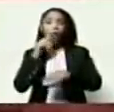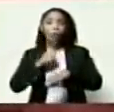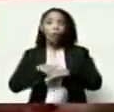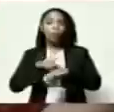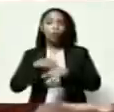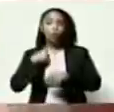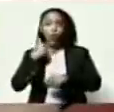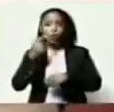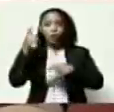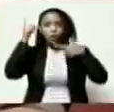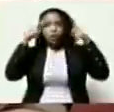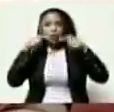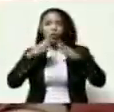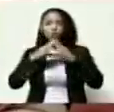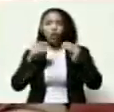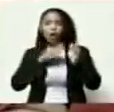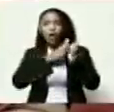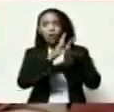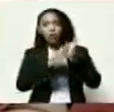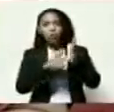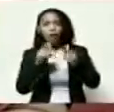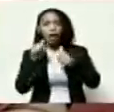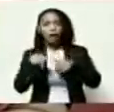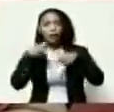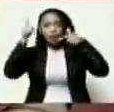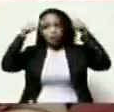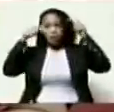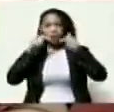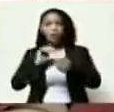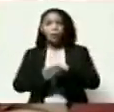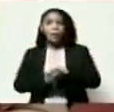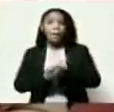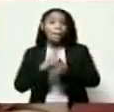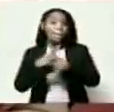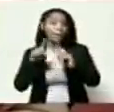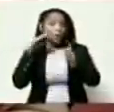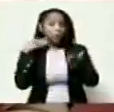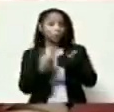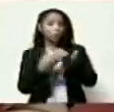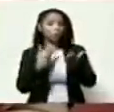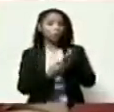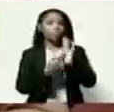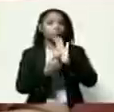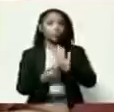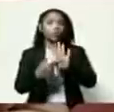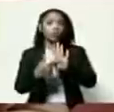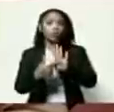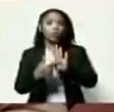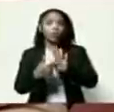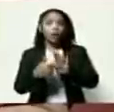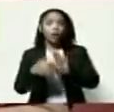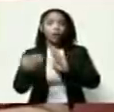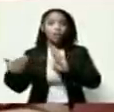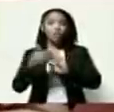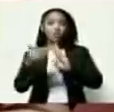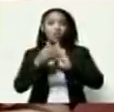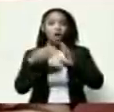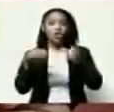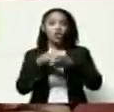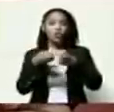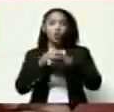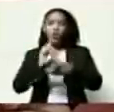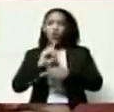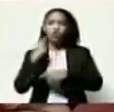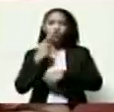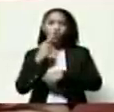digo en el chavismo, en toda la estructura del chavismo, ¿no? Pero está demostrado que los que atentan contra la unidad no solo